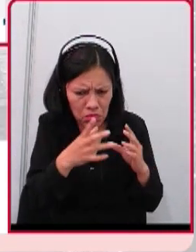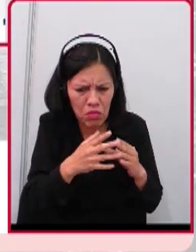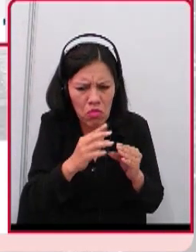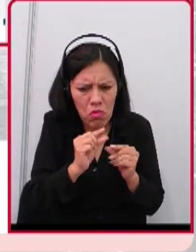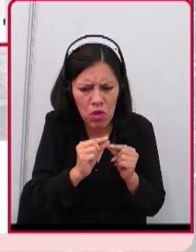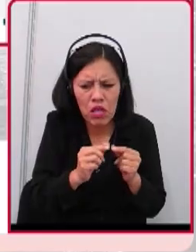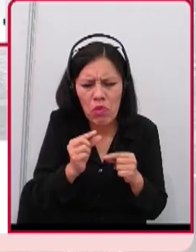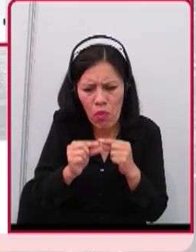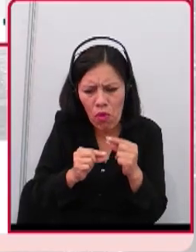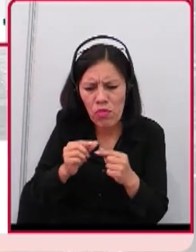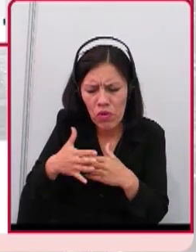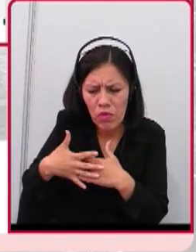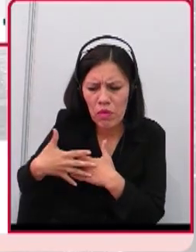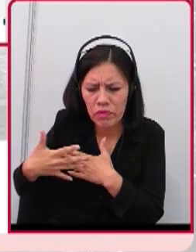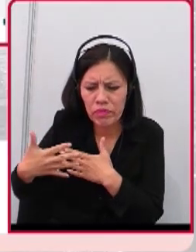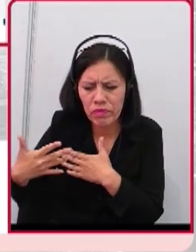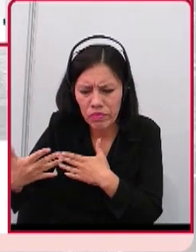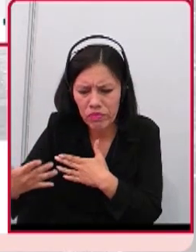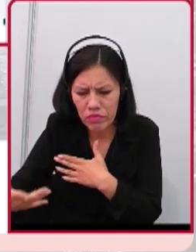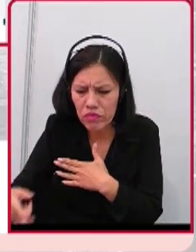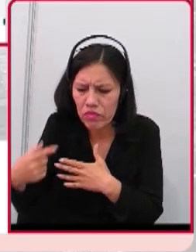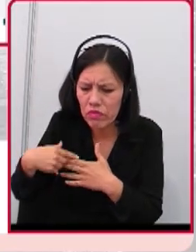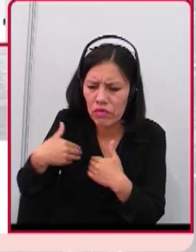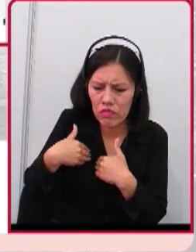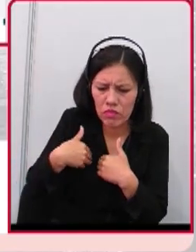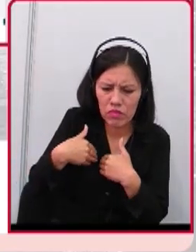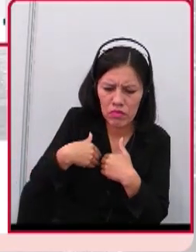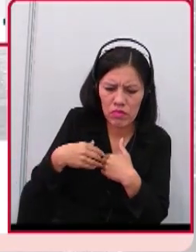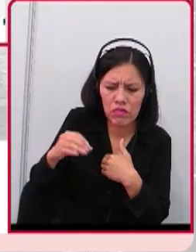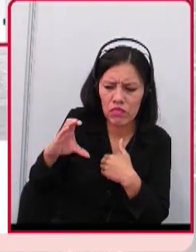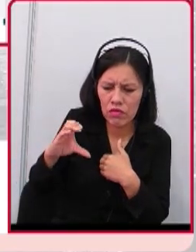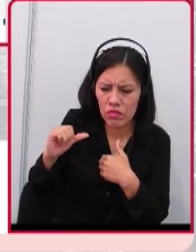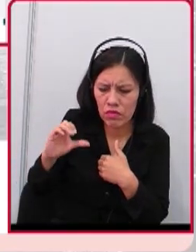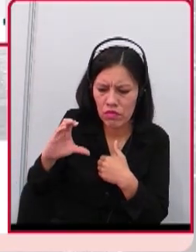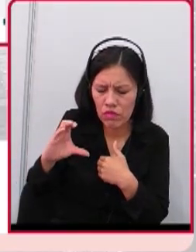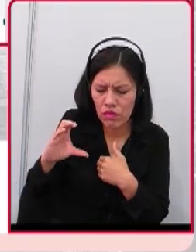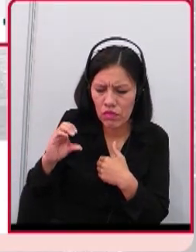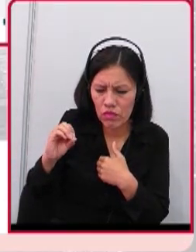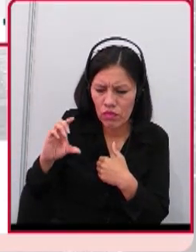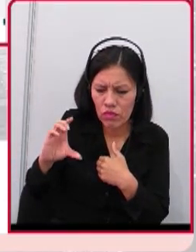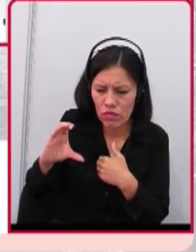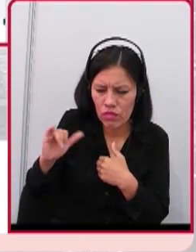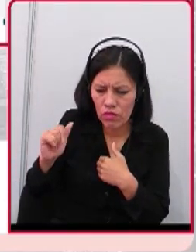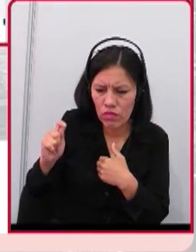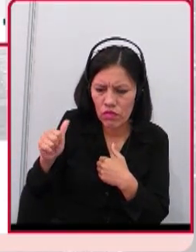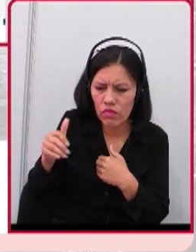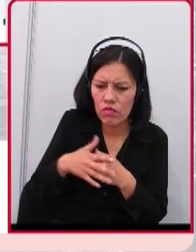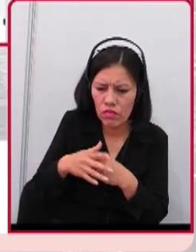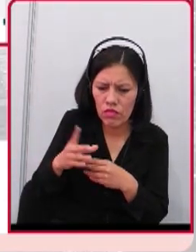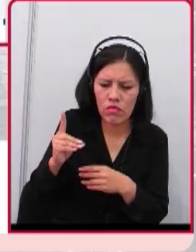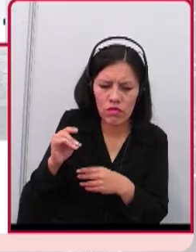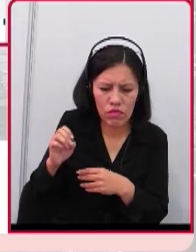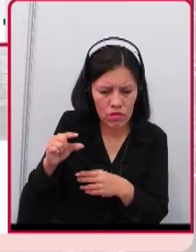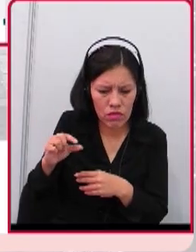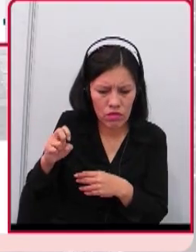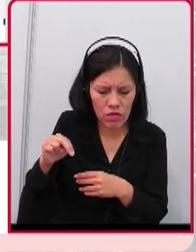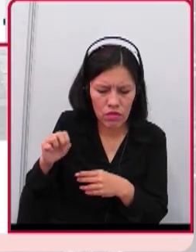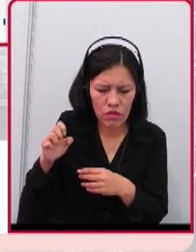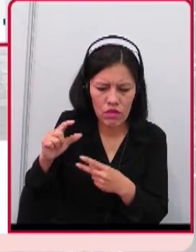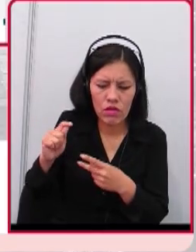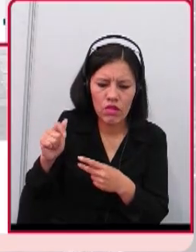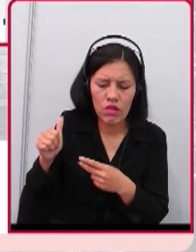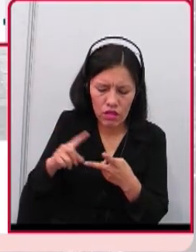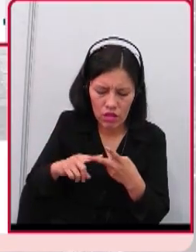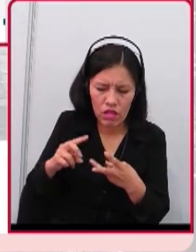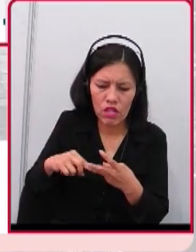tardía, que es lo que tenemos en microscopía en la parte inferior, nos revela que tenemos cobelita, calcosita, digenita, casterita, ¿no?